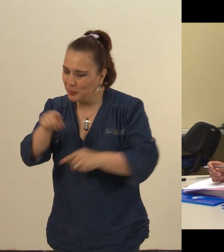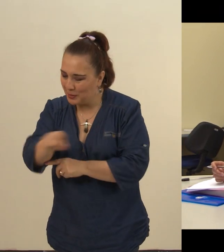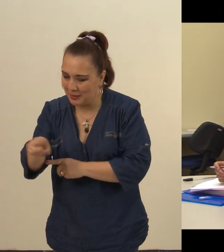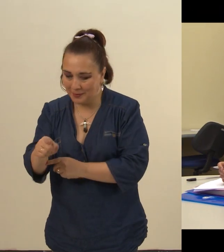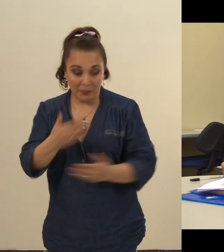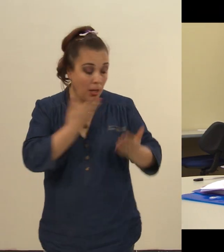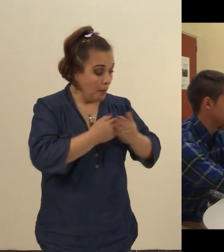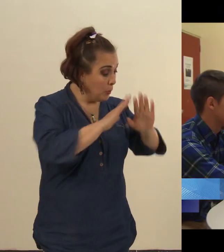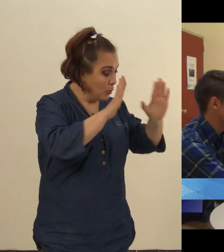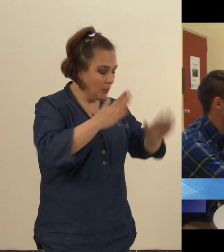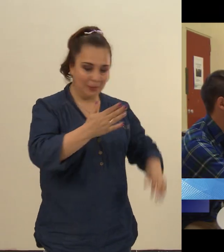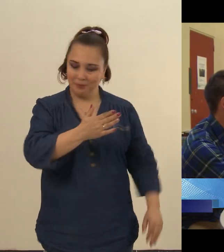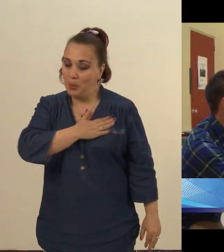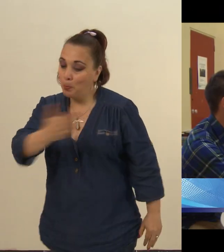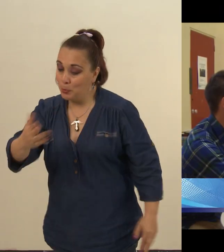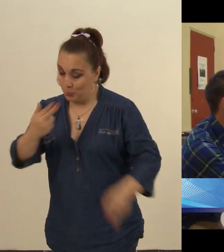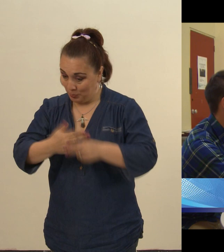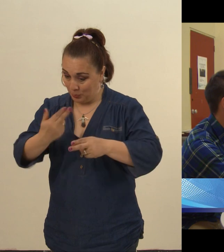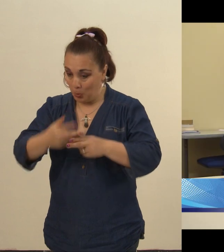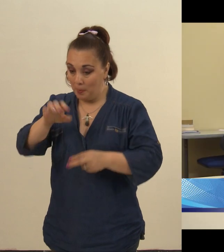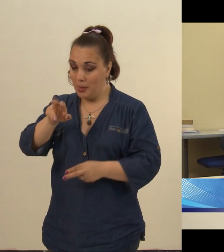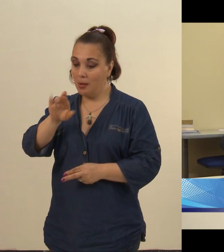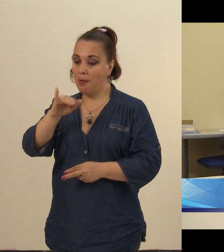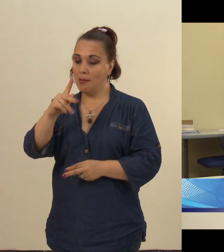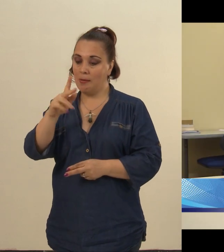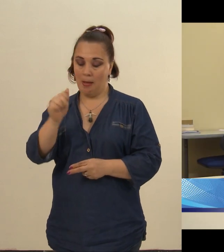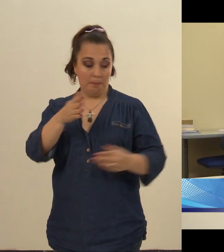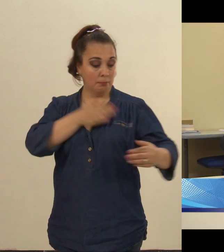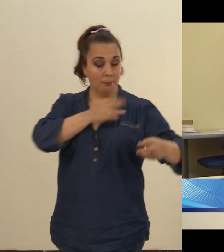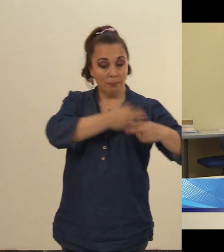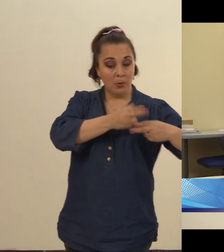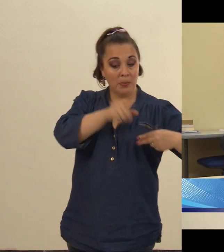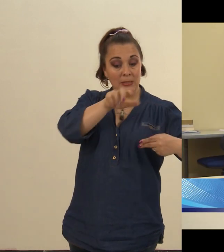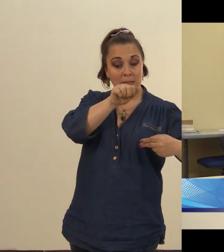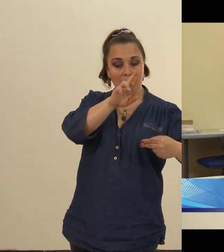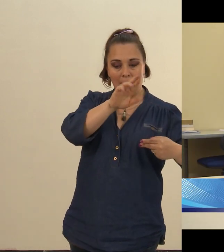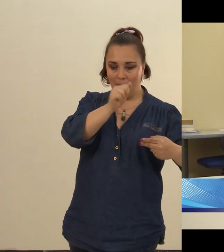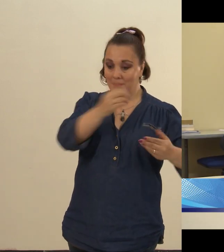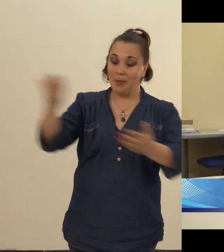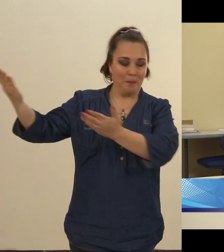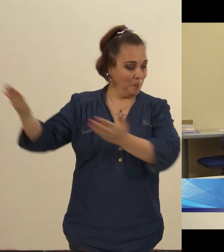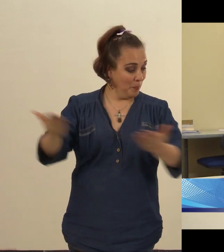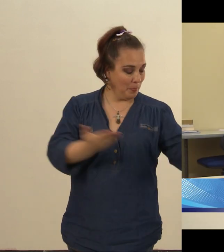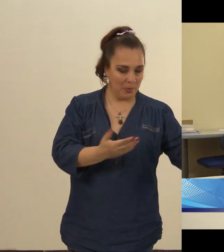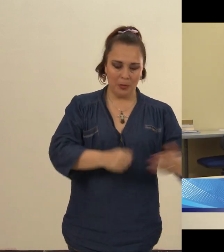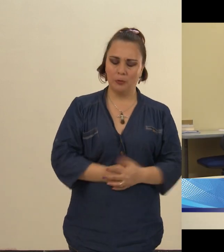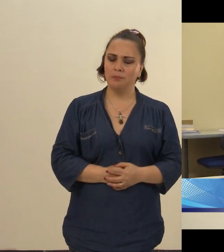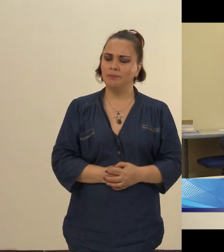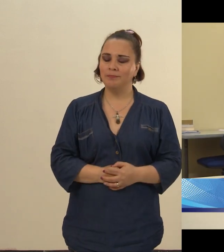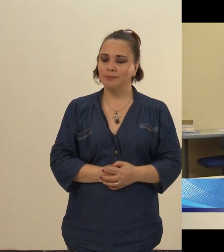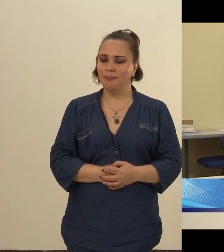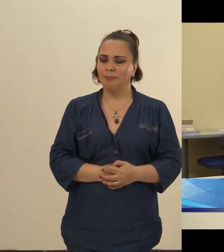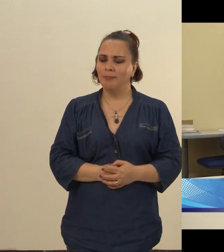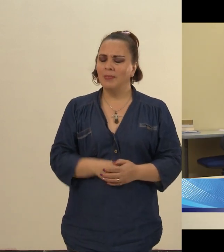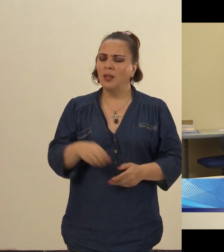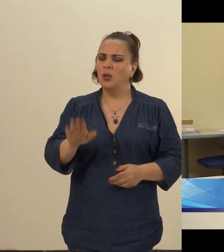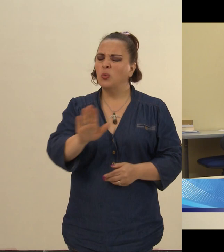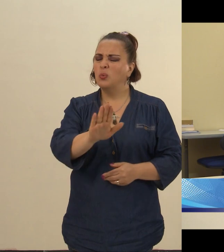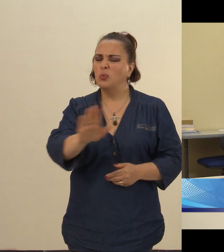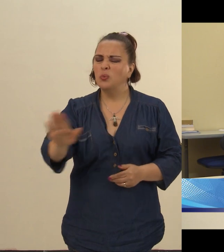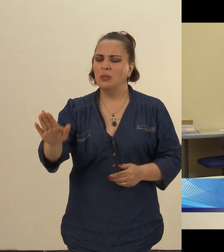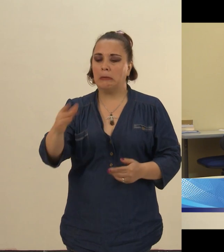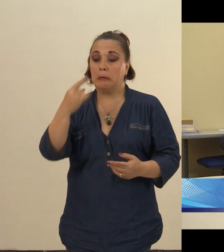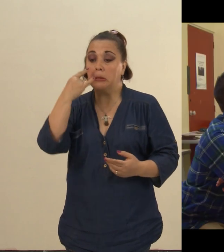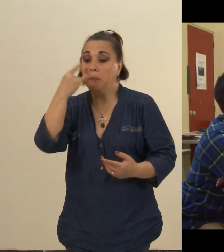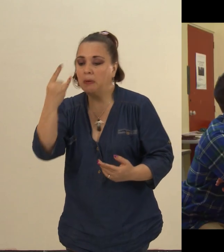Buenos días, ¿cómo están? Hola, buenos días. Mucho gusto, mi nombre es Erika. Mi nombre es Sara, bienvenidos a Pradi. Bienvenidos. Queremos